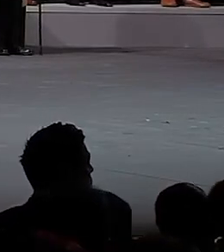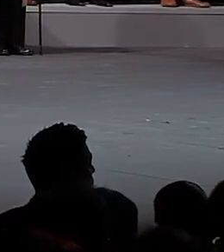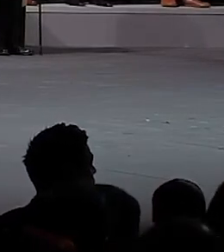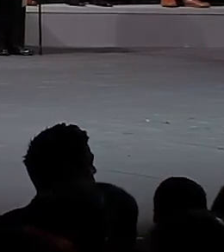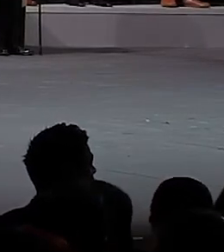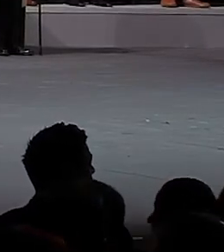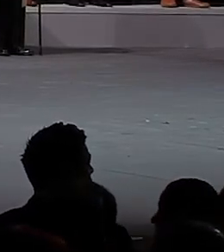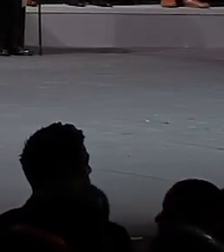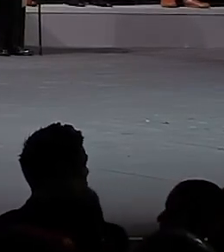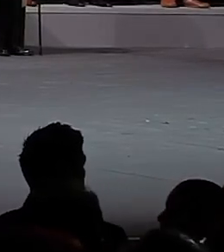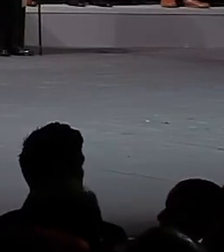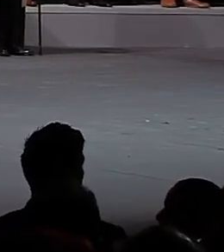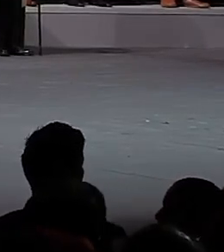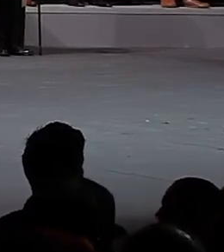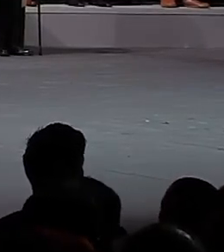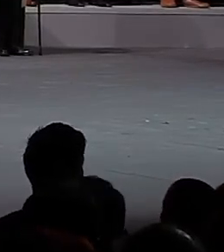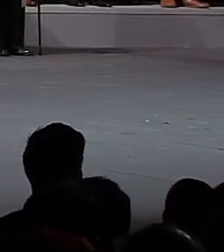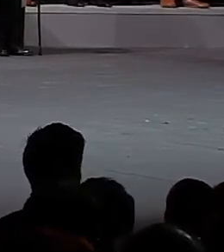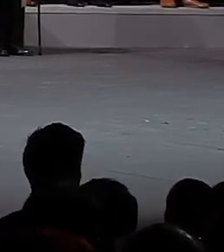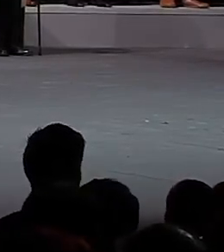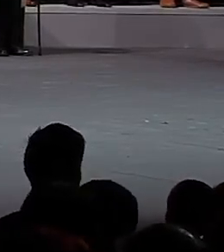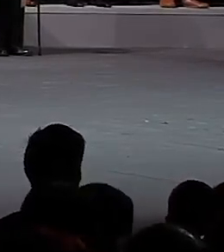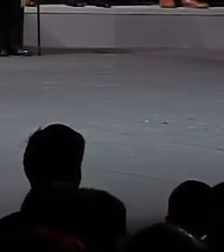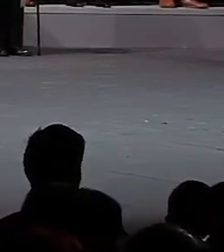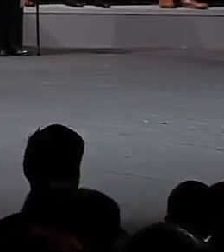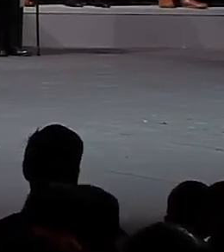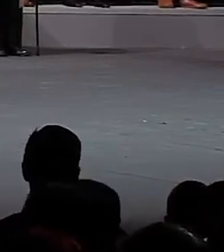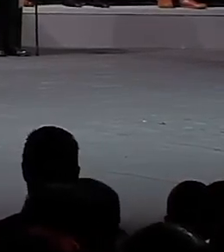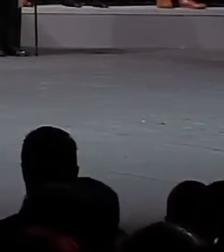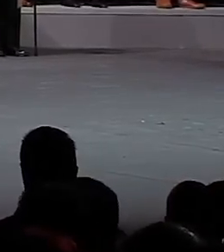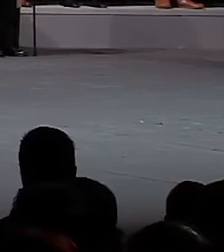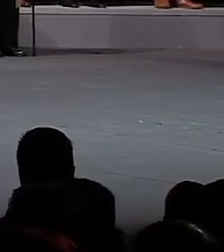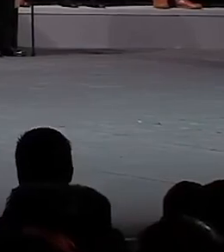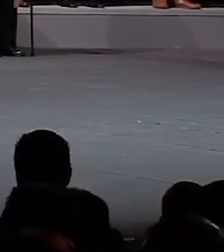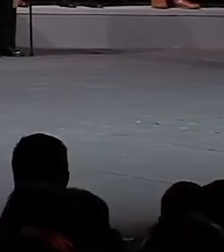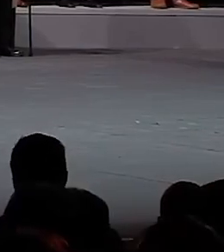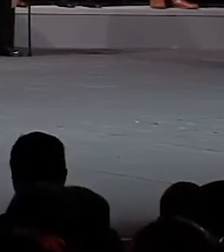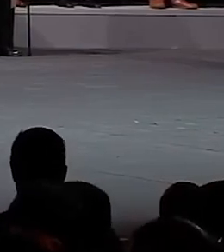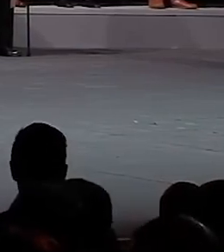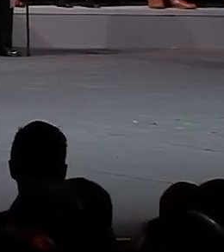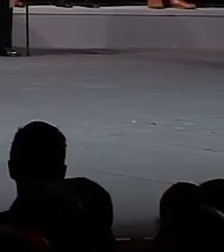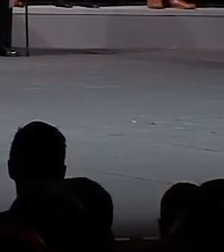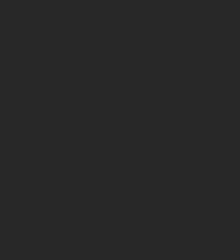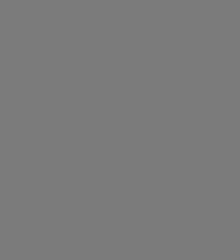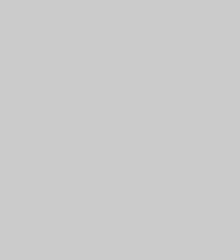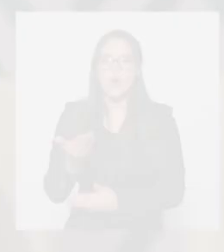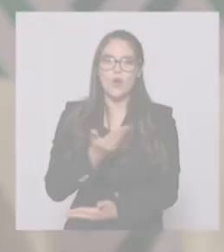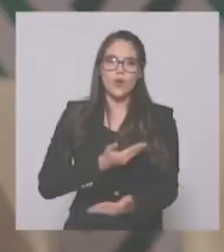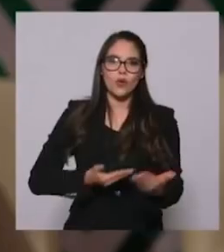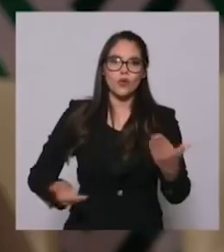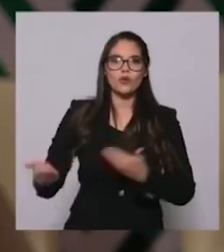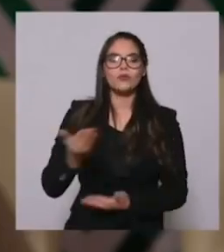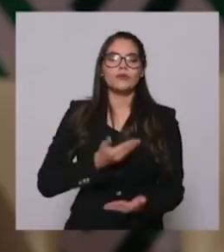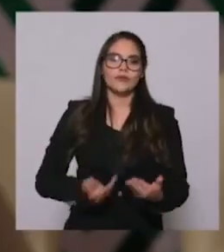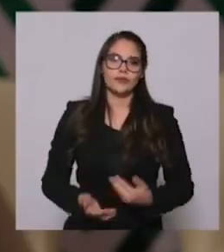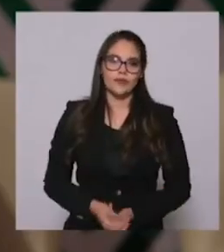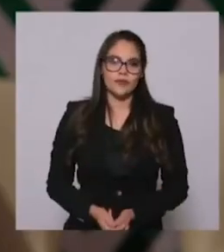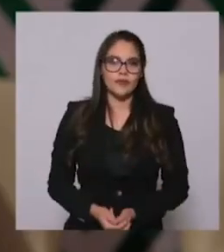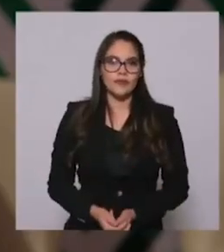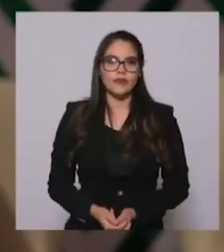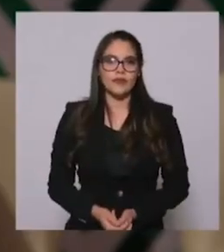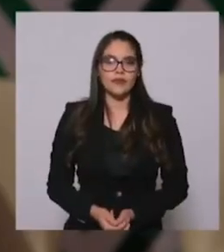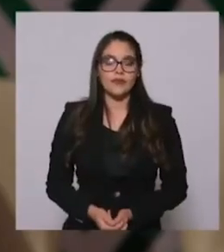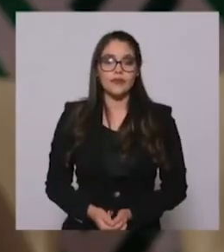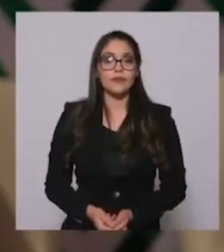de la Función Pública, Irma Eréndira Sandoval, y el secretario de Relaciones Exteriores, Marcelo Ebrard. La gran capacidad de